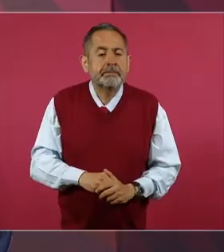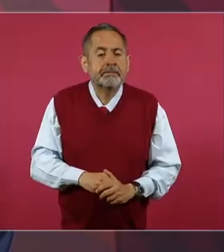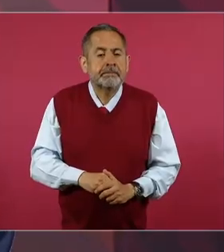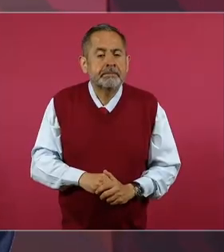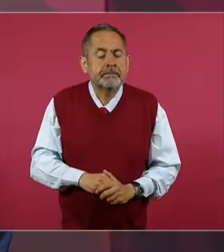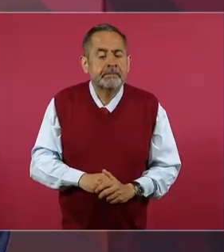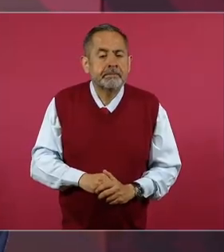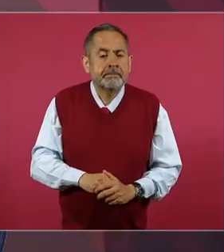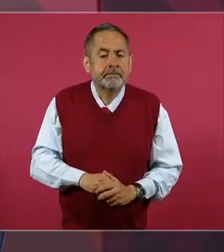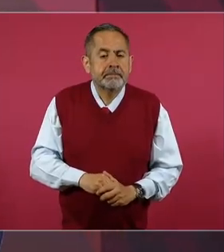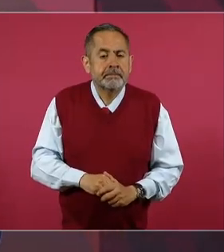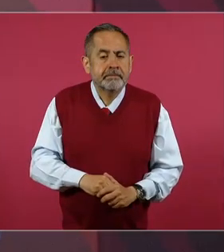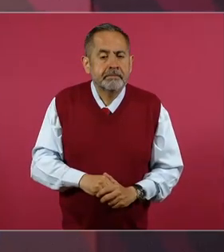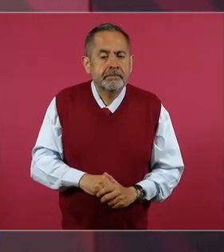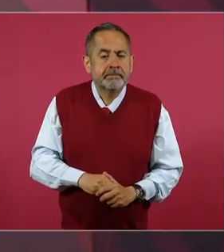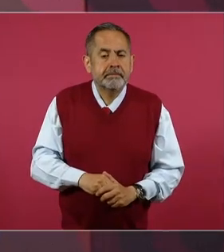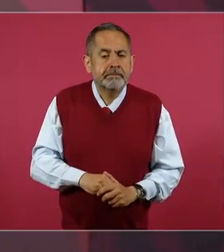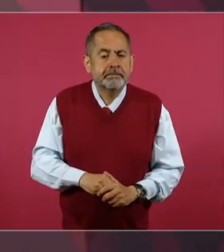nada más